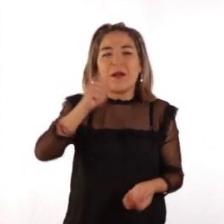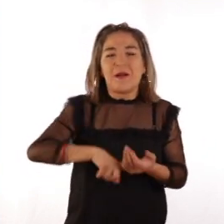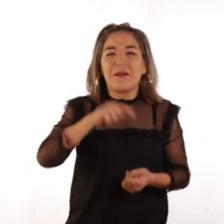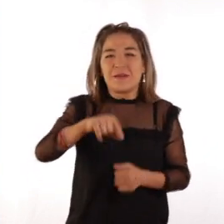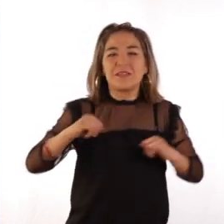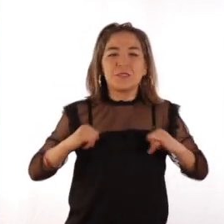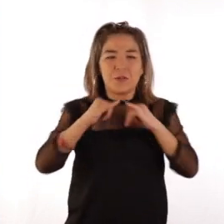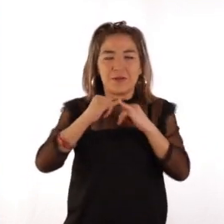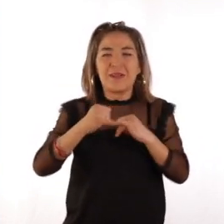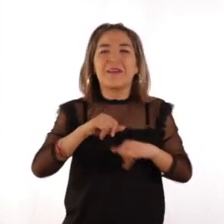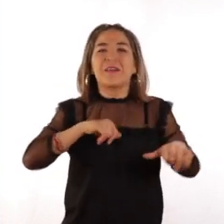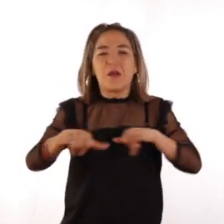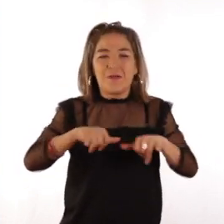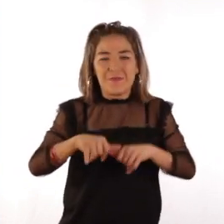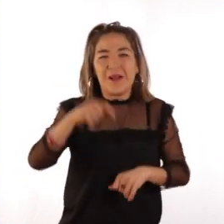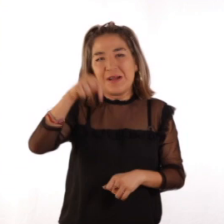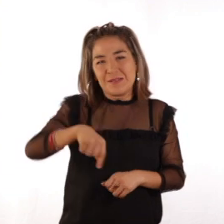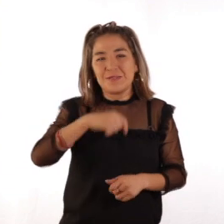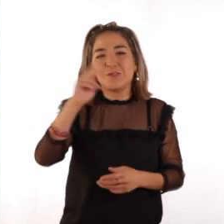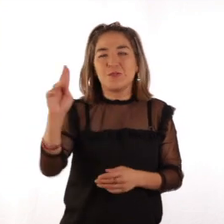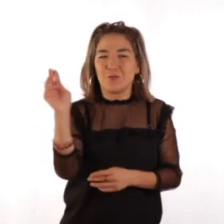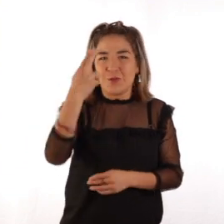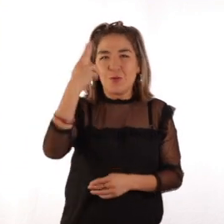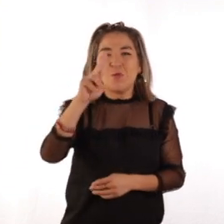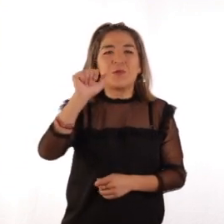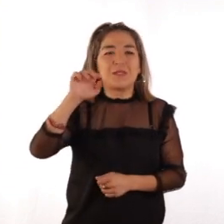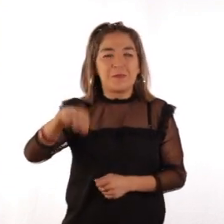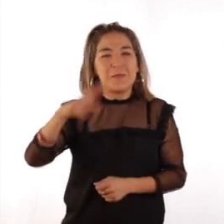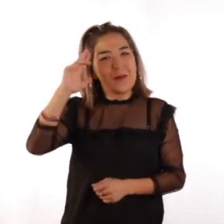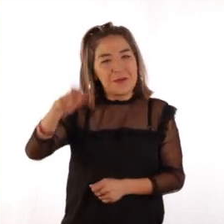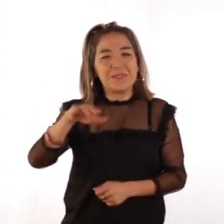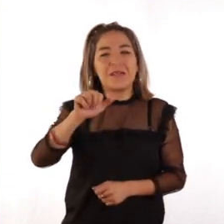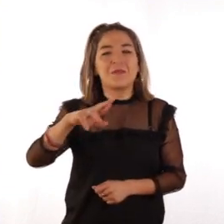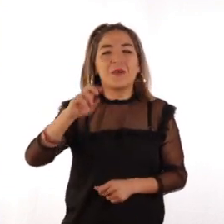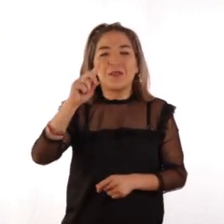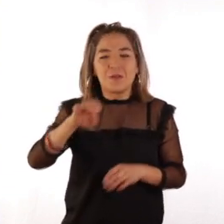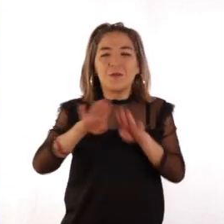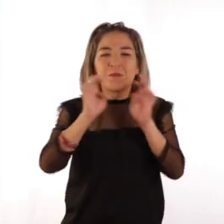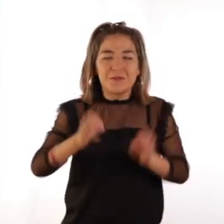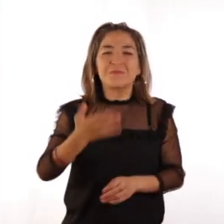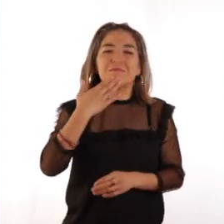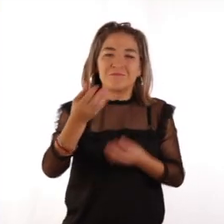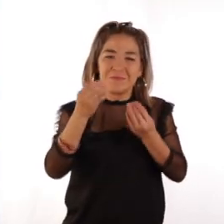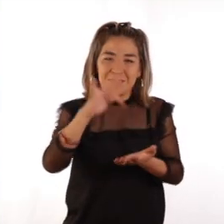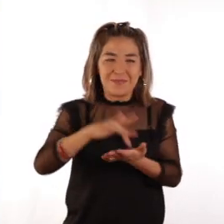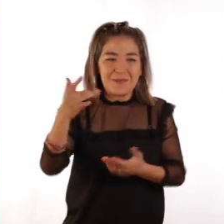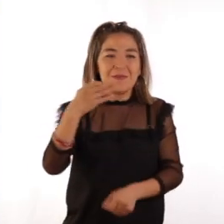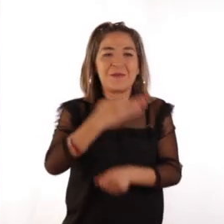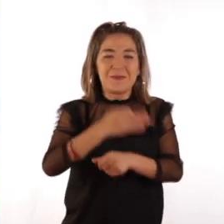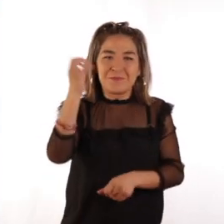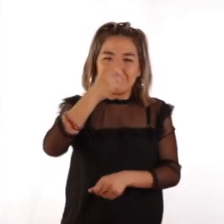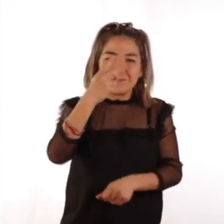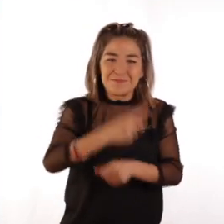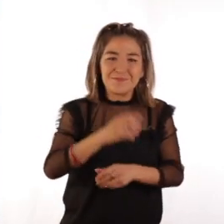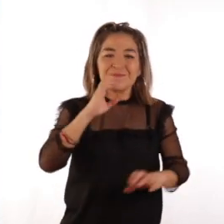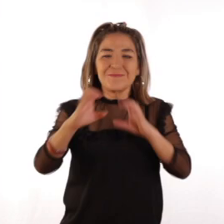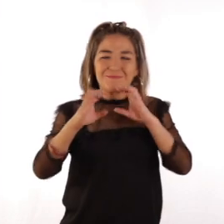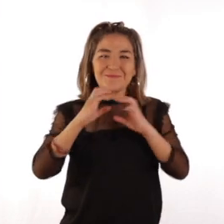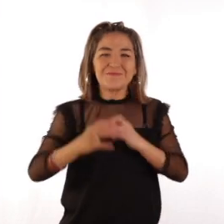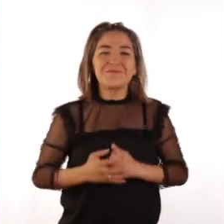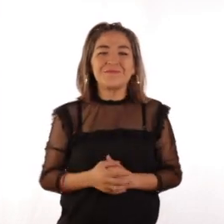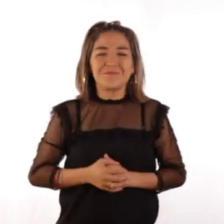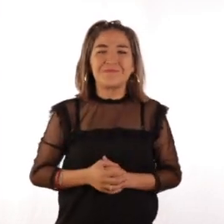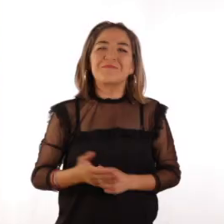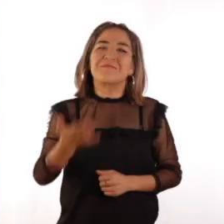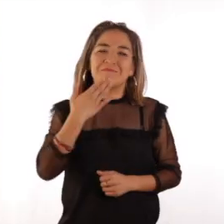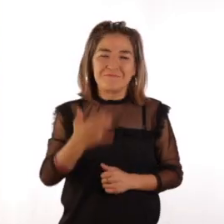Geografía Económica en el Instituto de Geografía de la Universidad Nacional Autónoma de México. Armando, ¿qué tal? ¿Cómo estás? Muy bien, muy bien. Muchas gracias por esta oportunidad